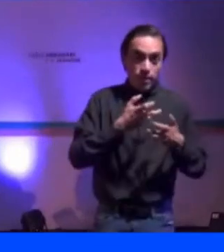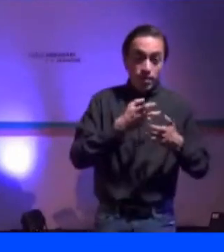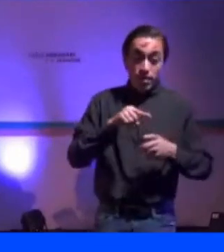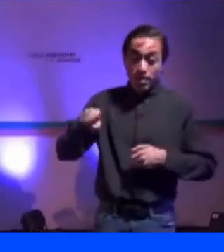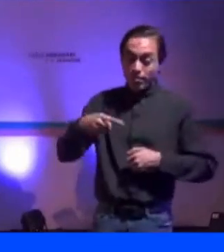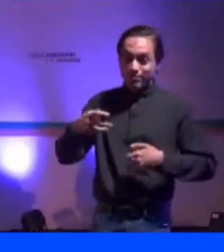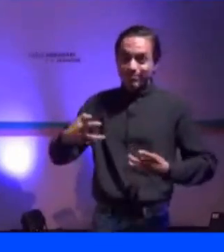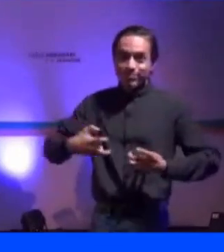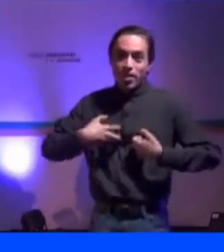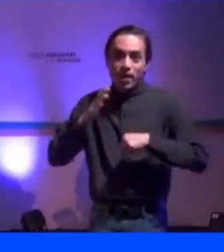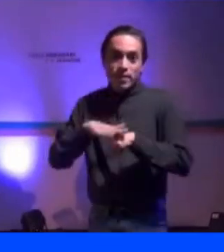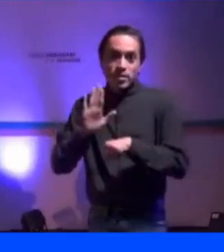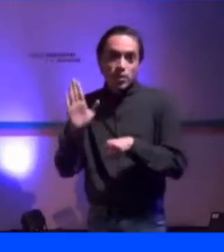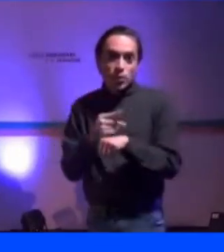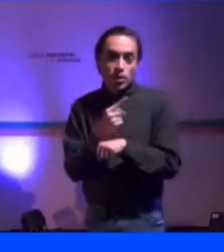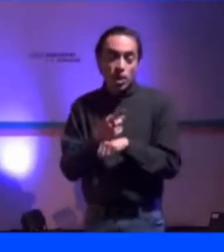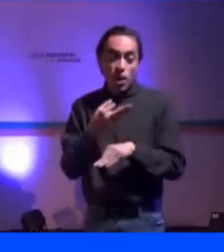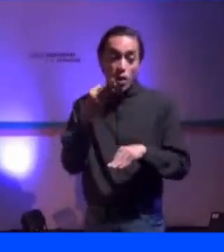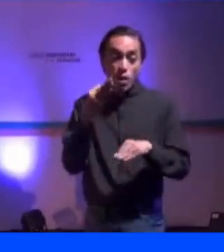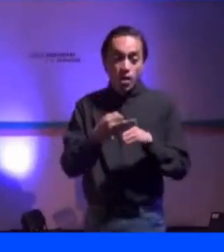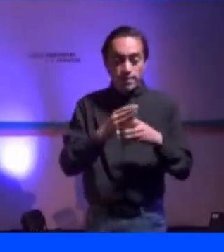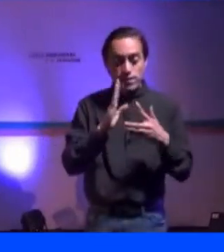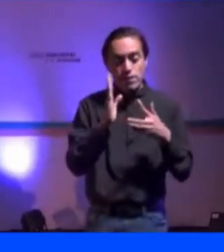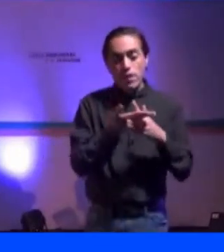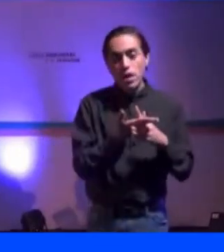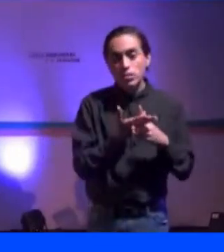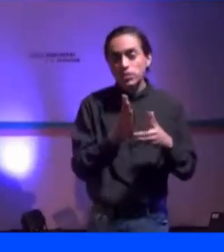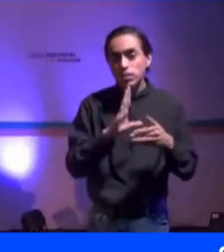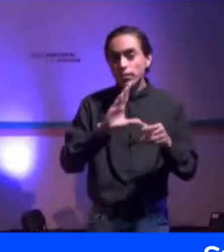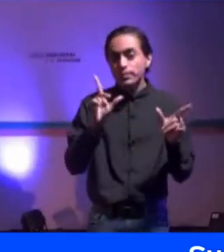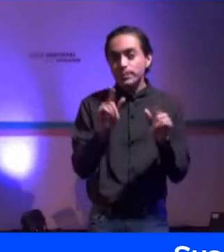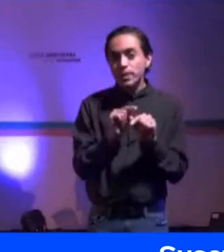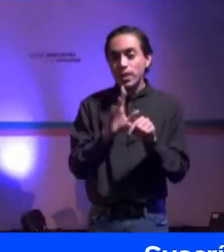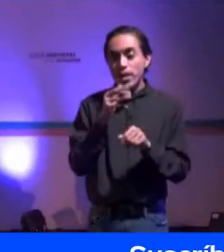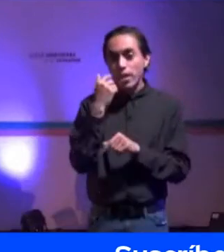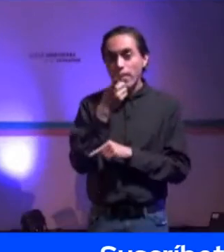más, porque para cerrar la primera participación les quiero decir que